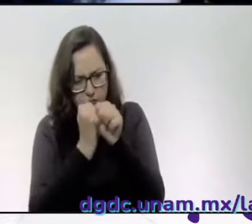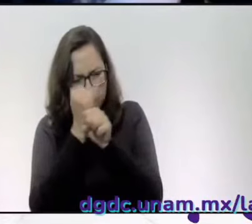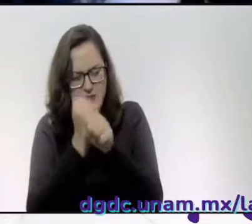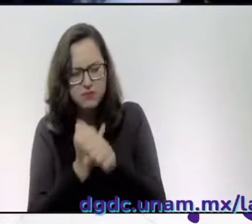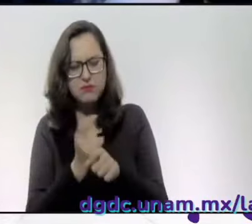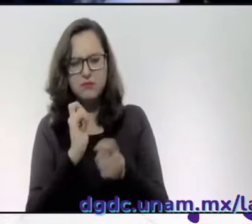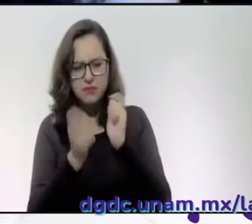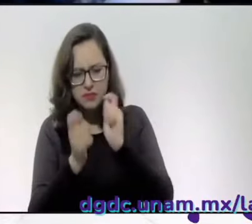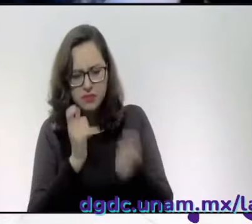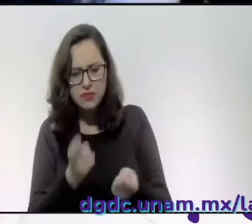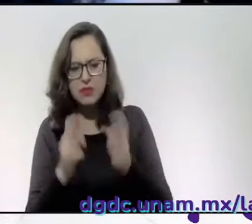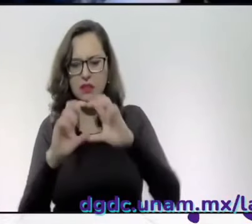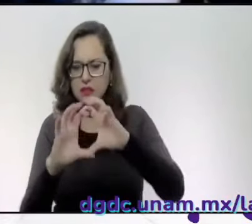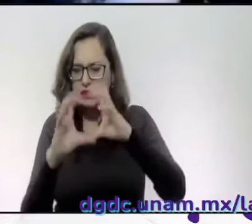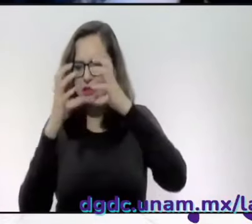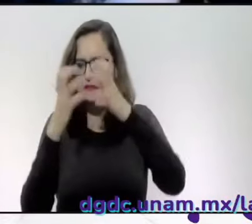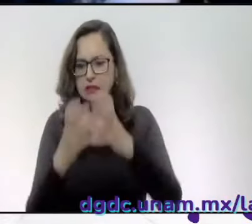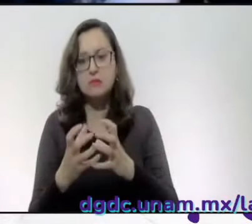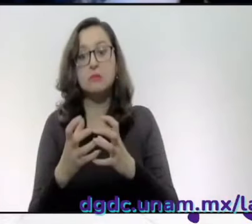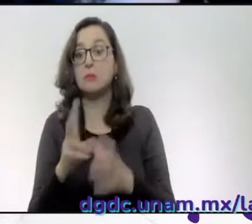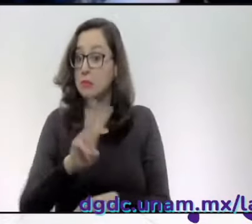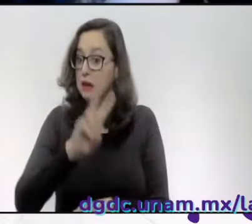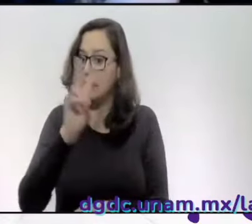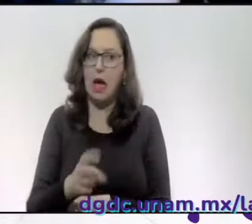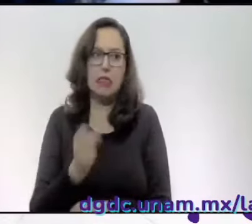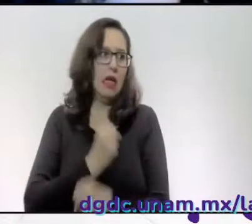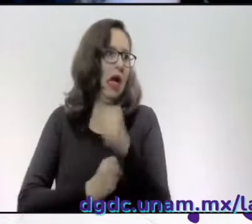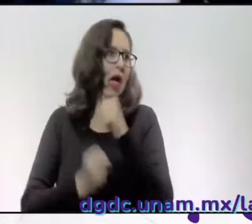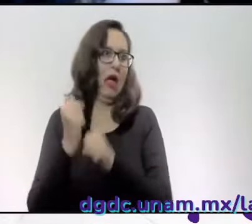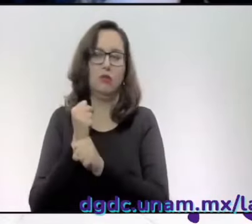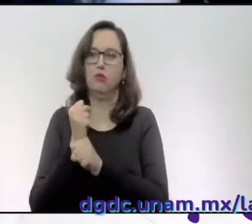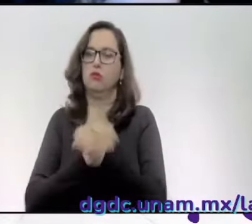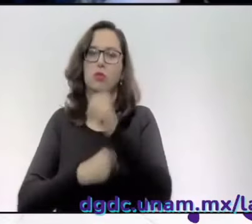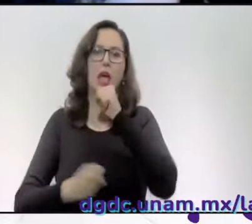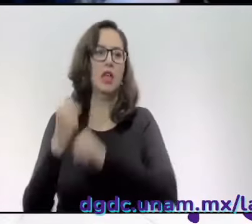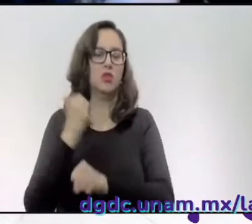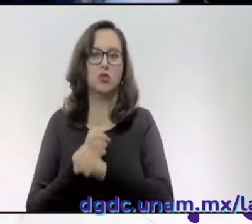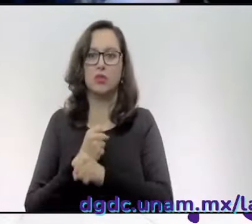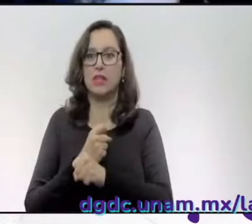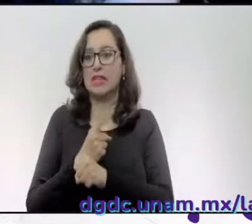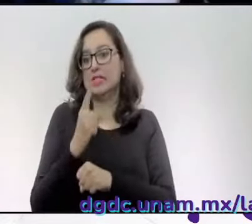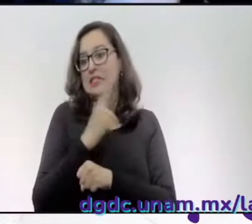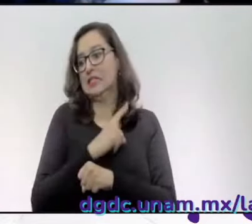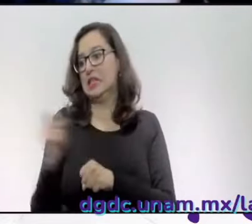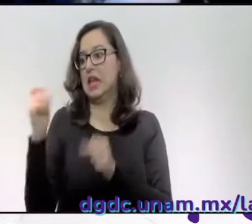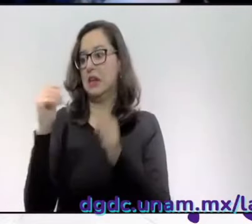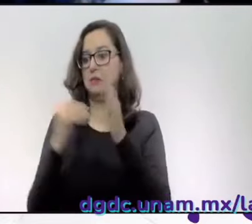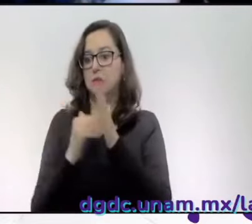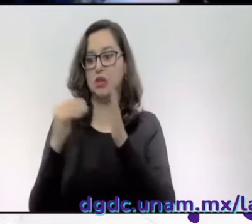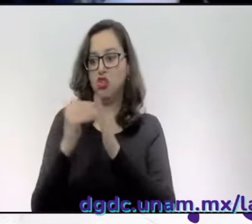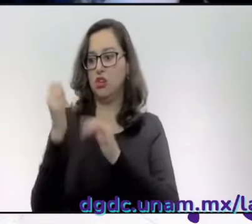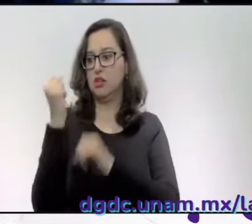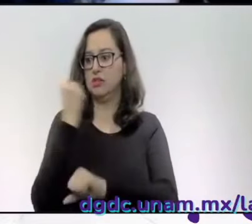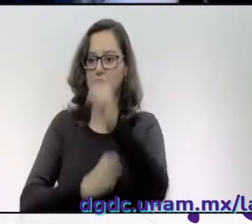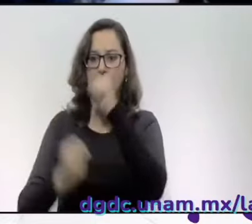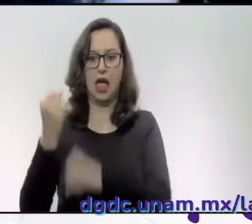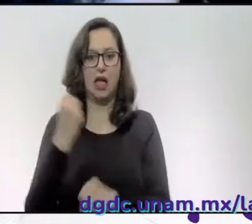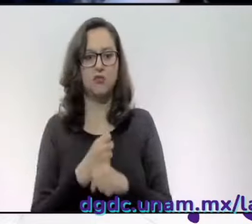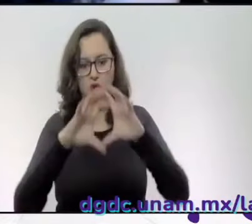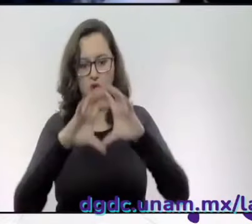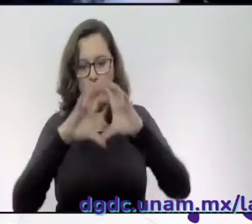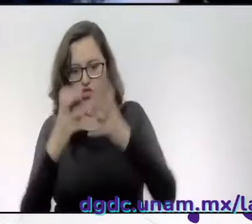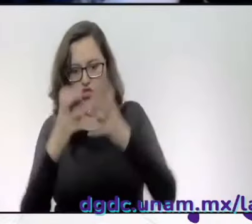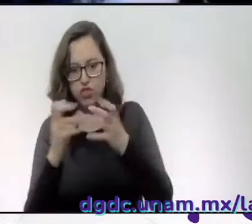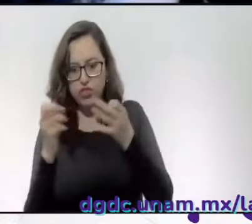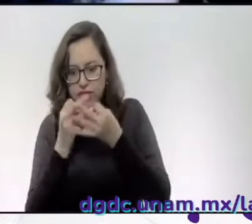el planeta Tierra seguramente tenía cientos de millones de años, por lo menos, por la manera en la que se habían erosionado los continentes y demás. Pero había un debate